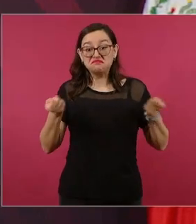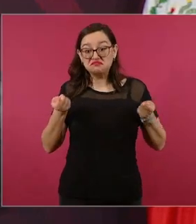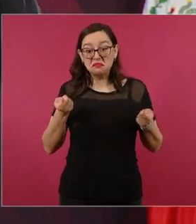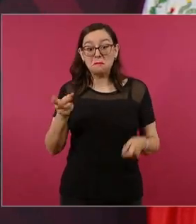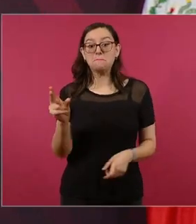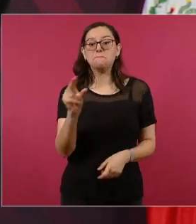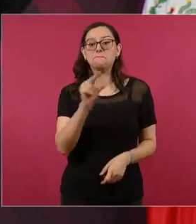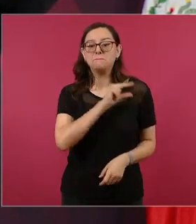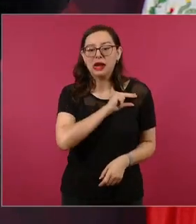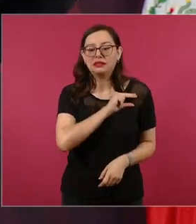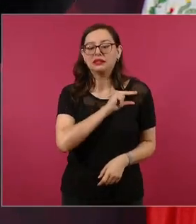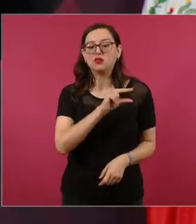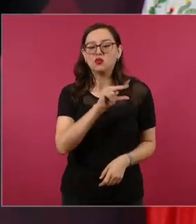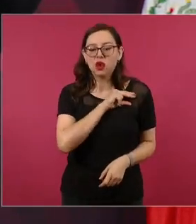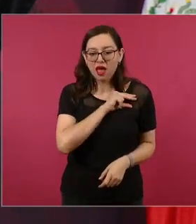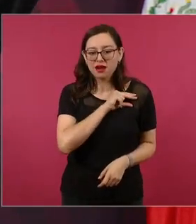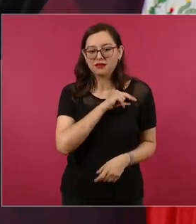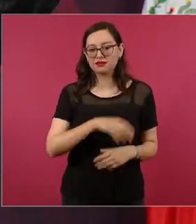de